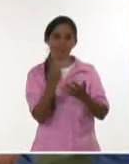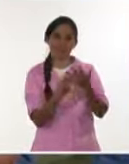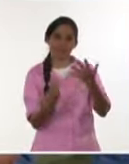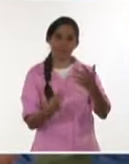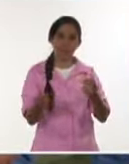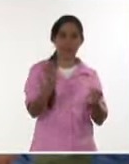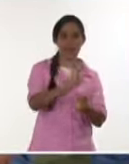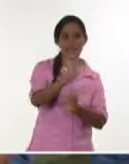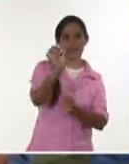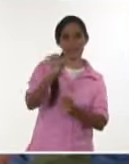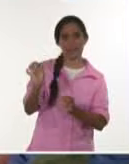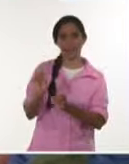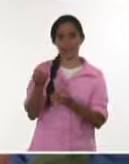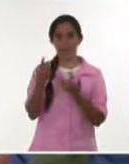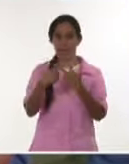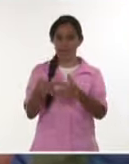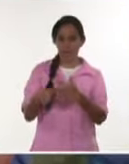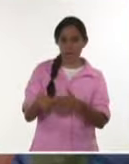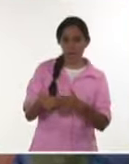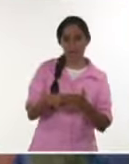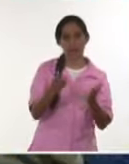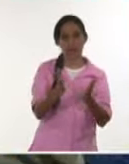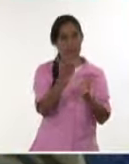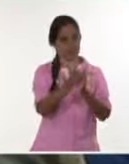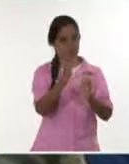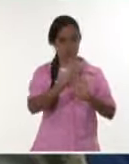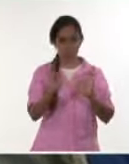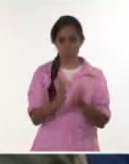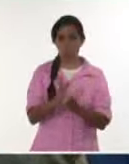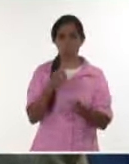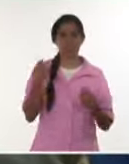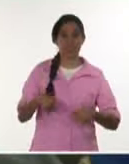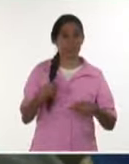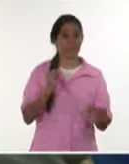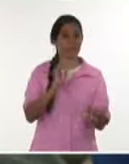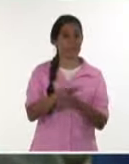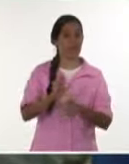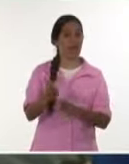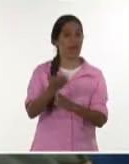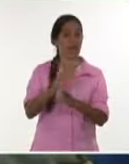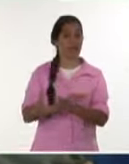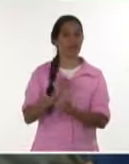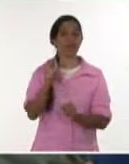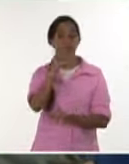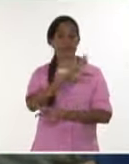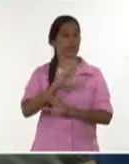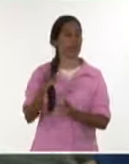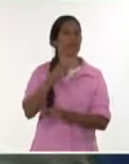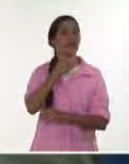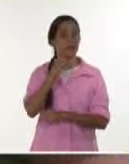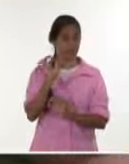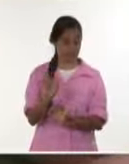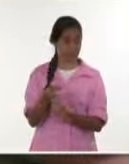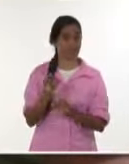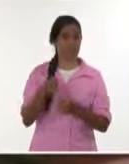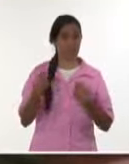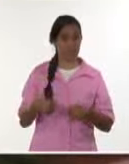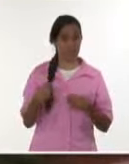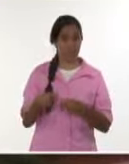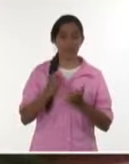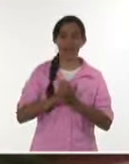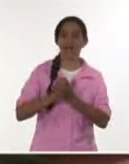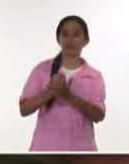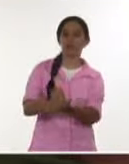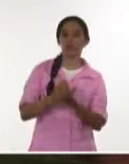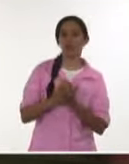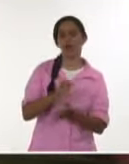Pedro Fraga Moreno de Colón debe iniciar antes de concluir enero la producción de meladura y aportar